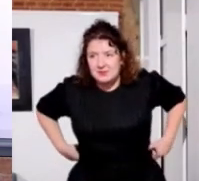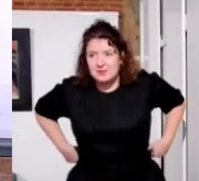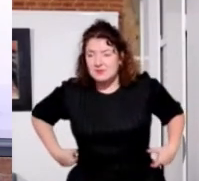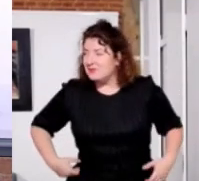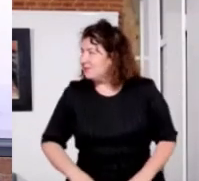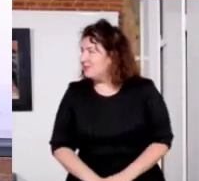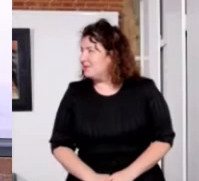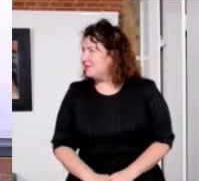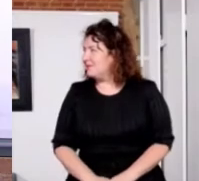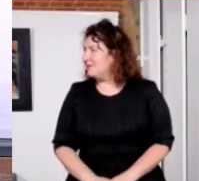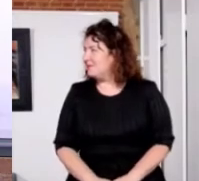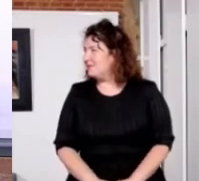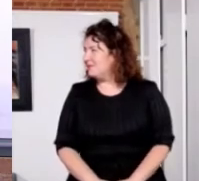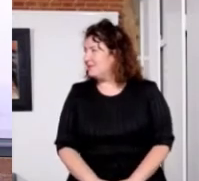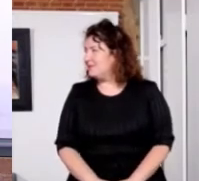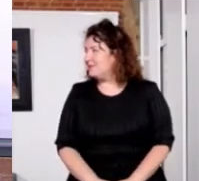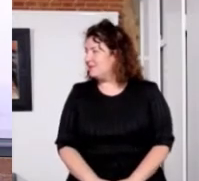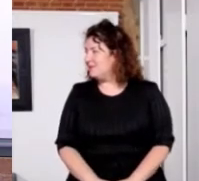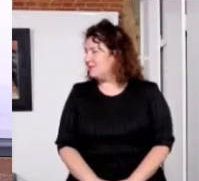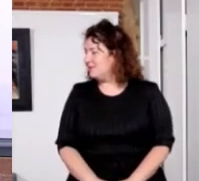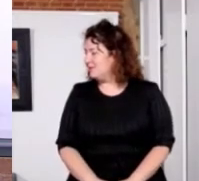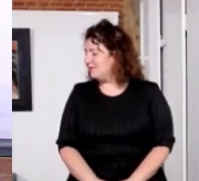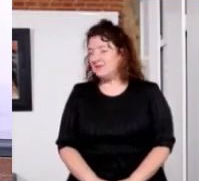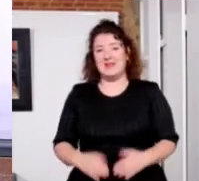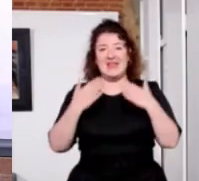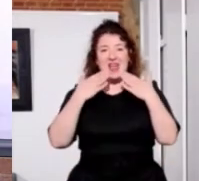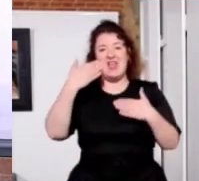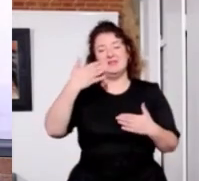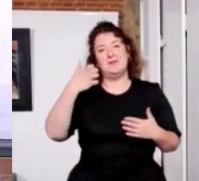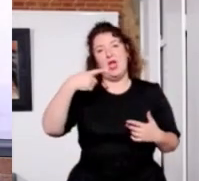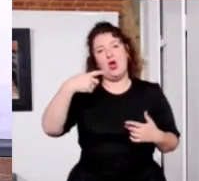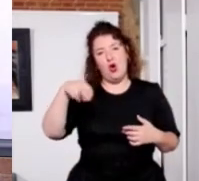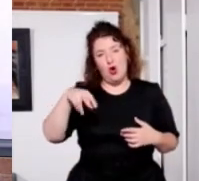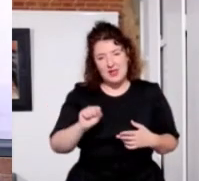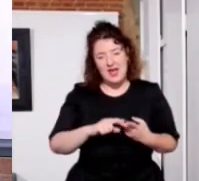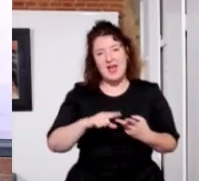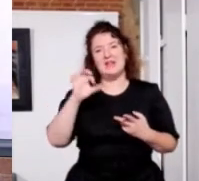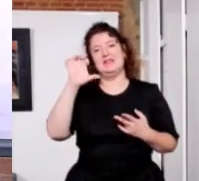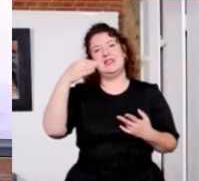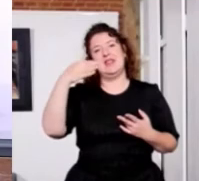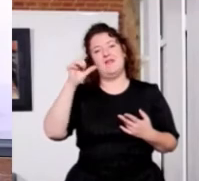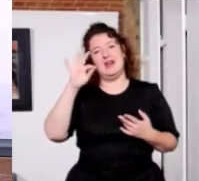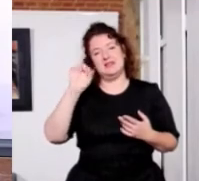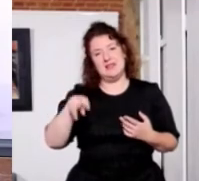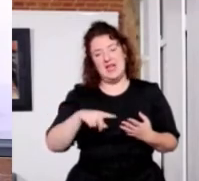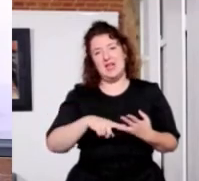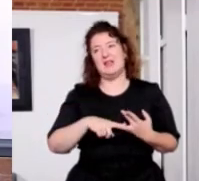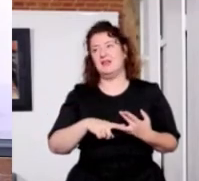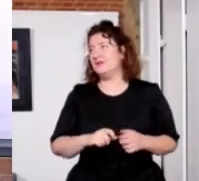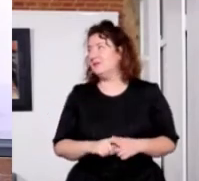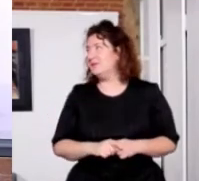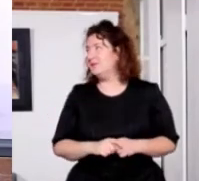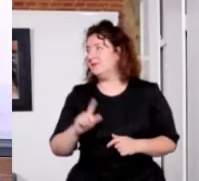Muchas gracias a Begoña, a Sebastián. De hecho,